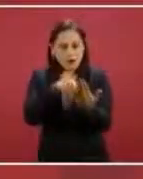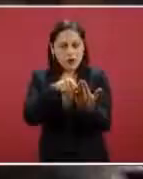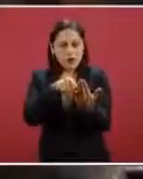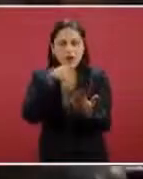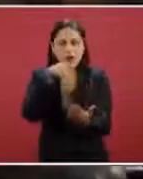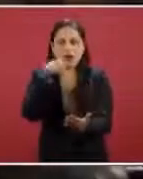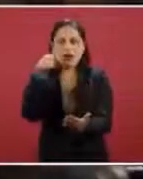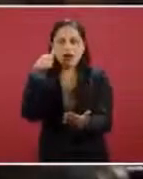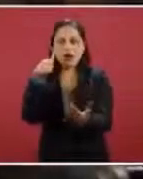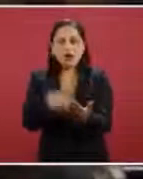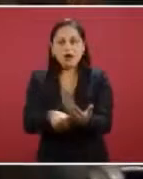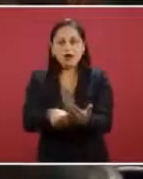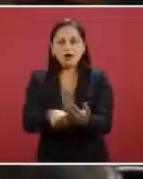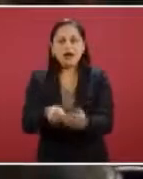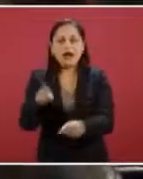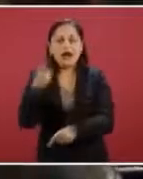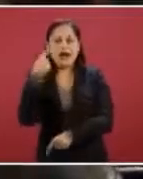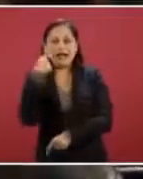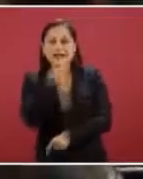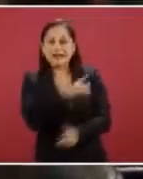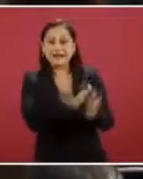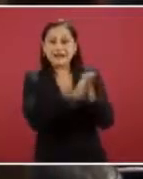sí, la sangre del río,